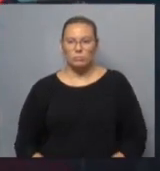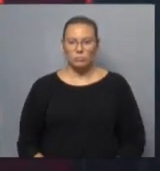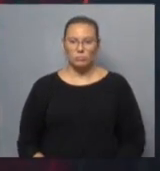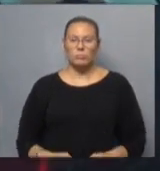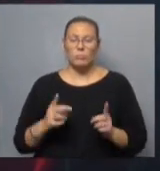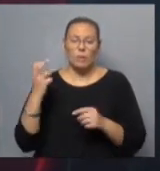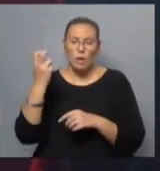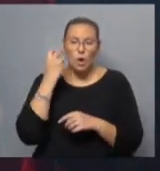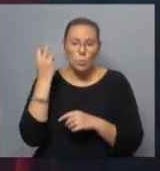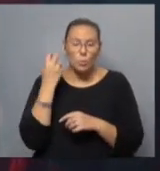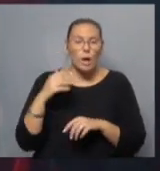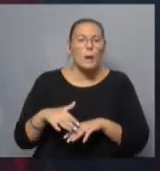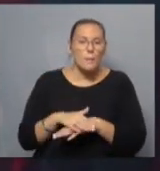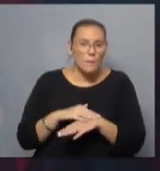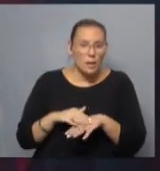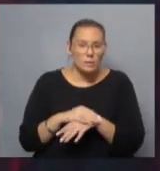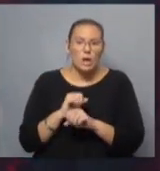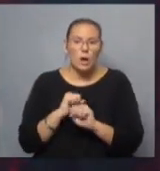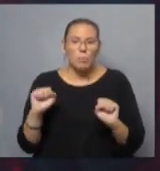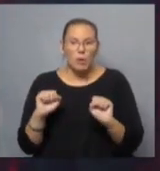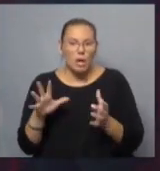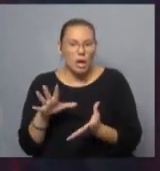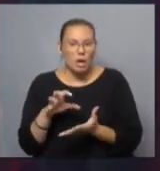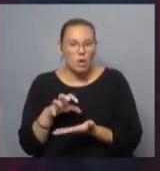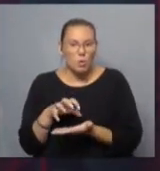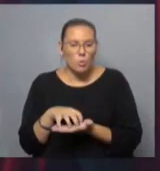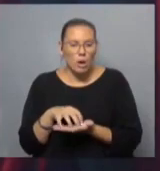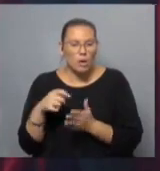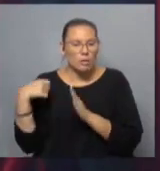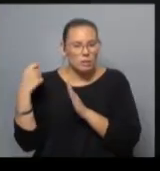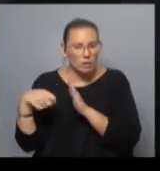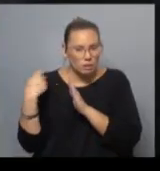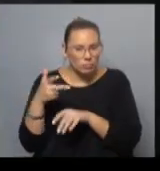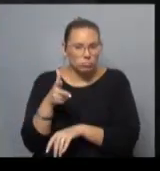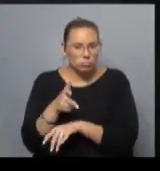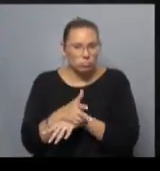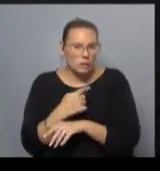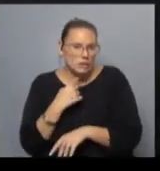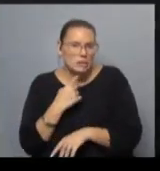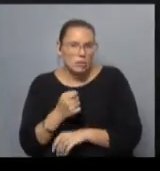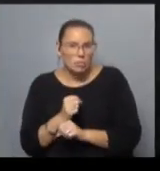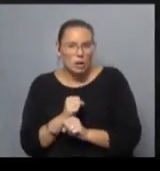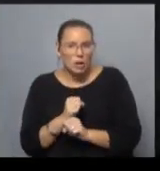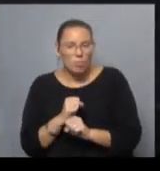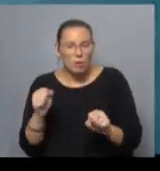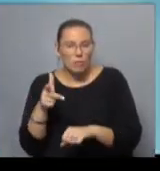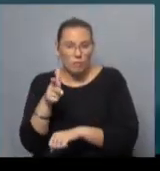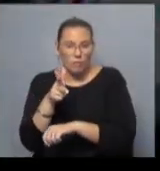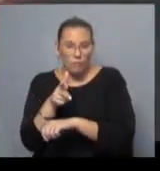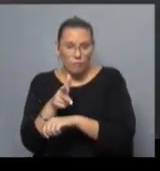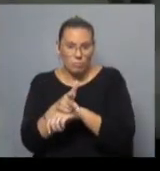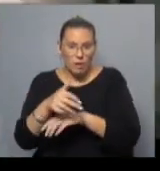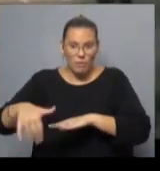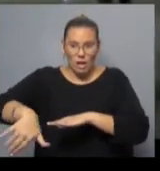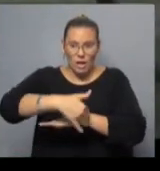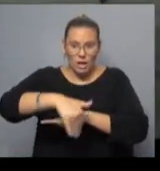Tenés que buscar bases donde pueda surgir una logística de rodaje fiable, donde vos puedas estar filmando en X calle